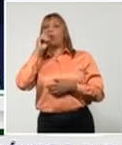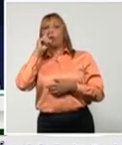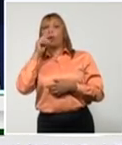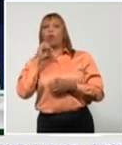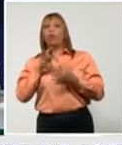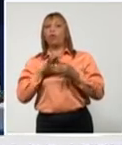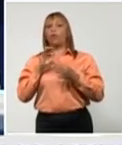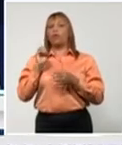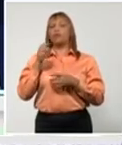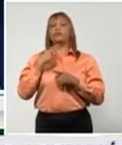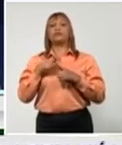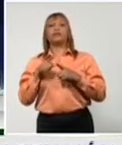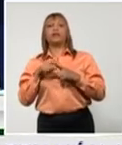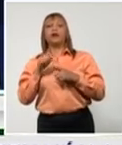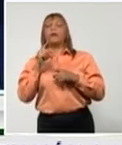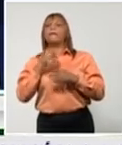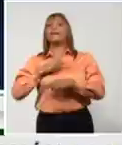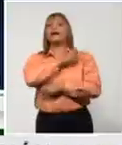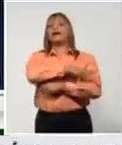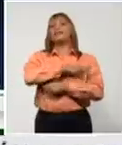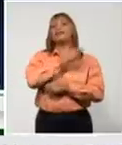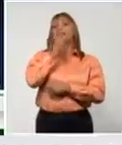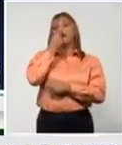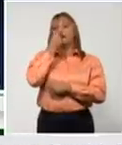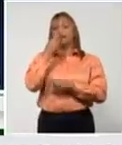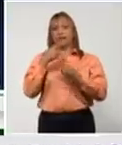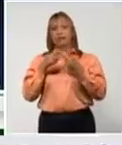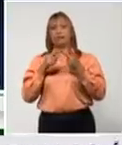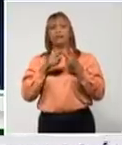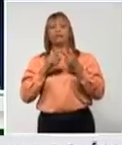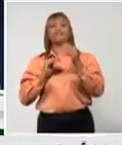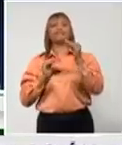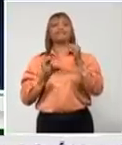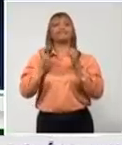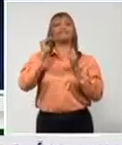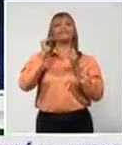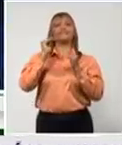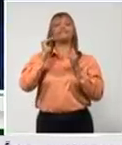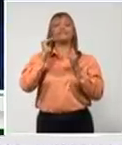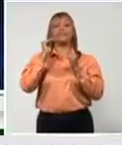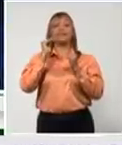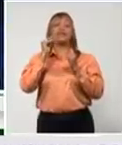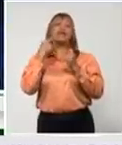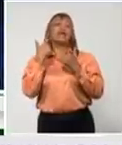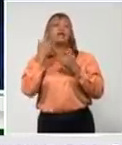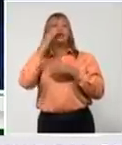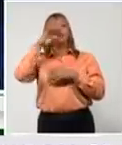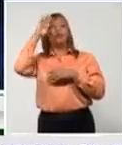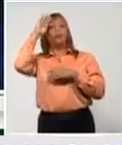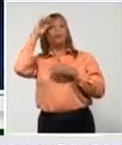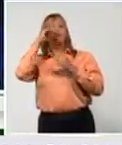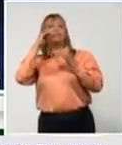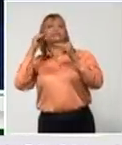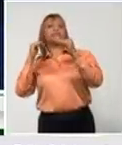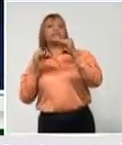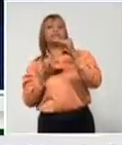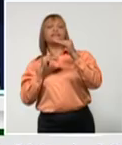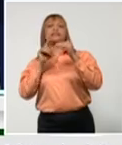países de África, pues ascienden y Cuba pasa al lugar número